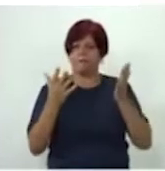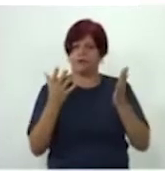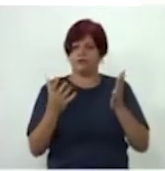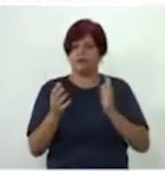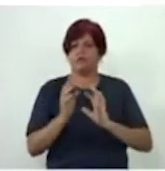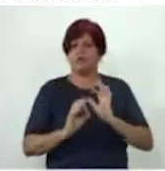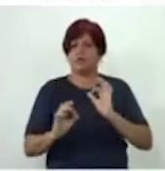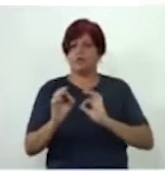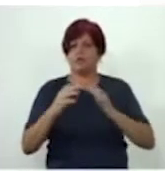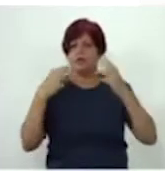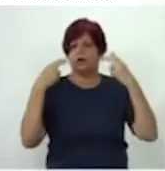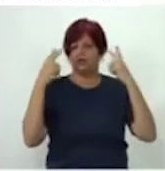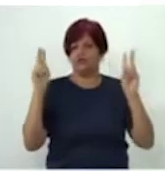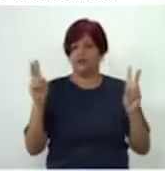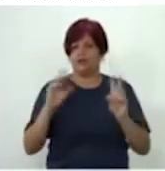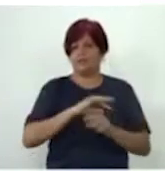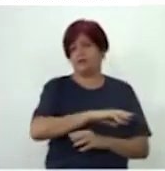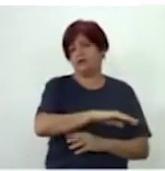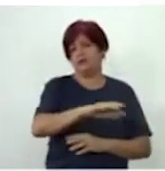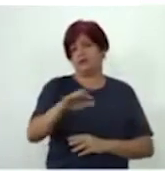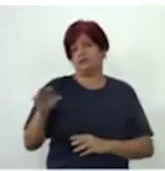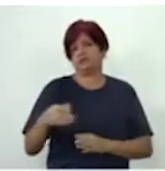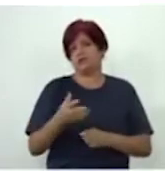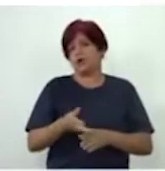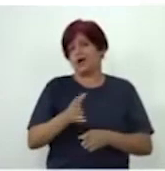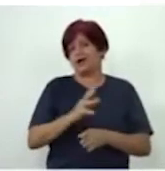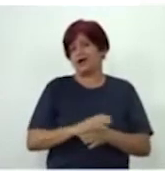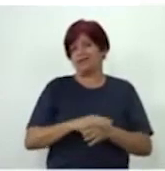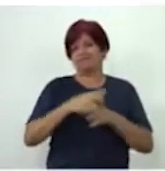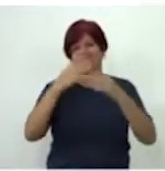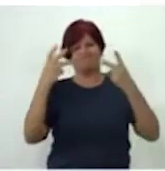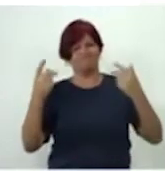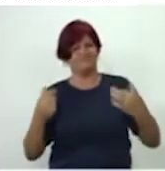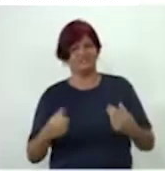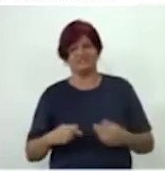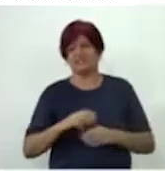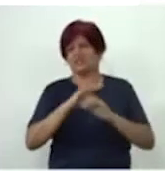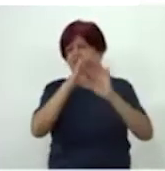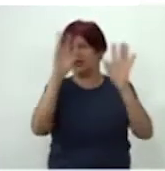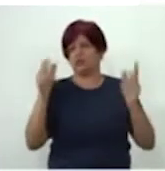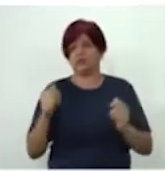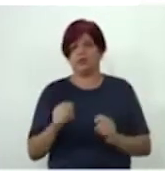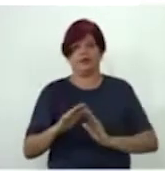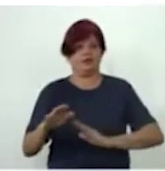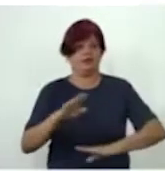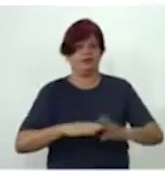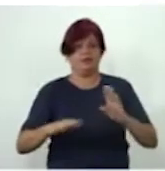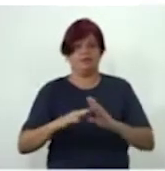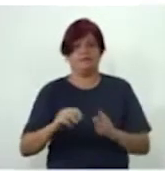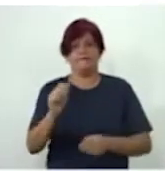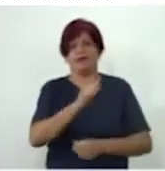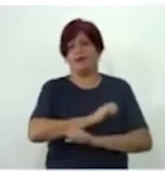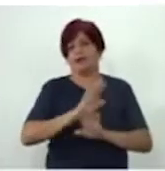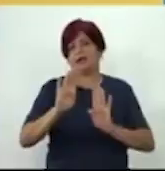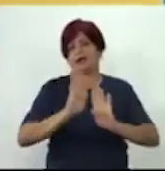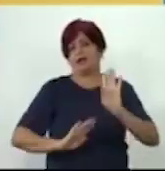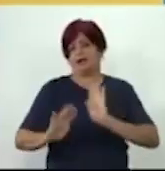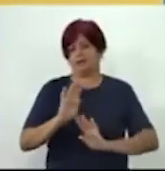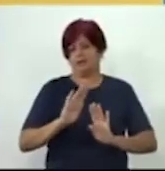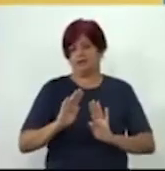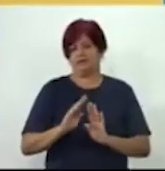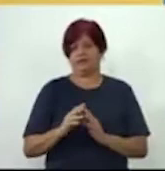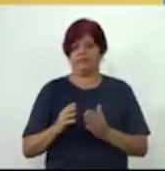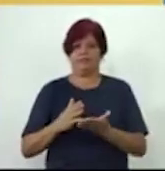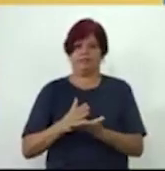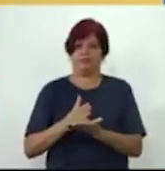de la vida, de su entorno, ante desastres naturales y de la preparación para la defensa. Continuamos con